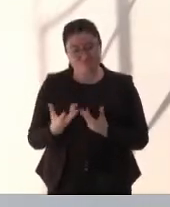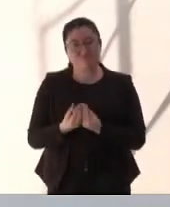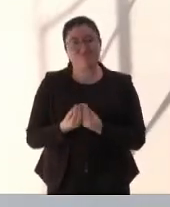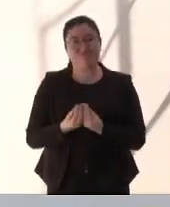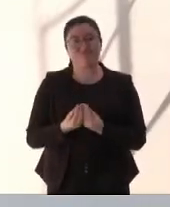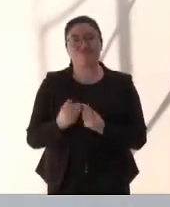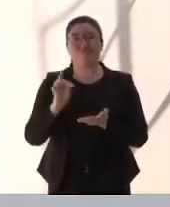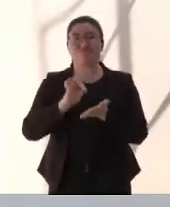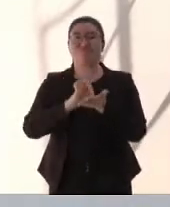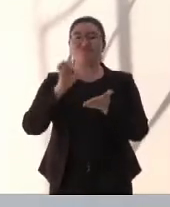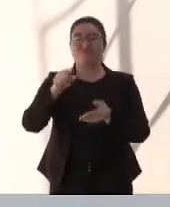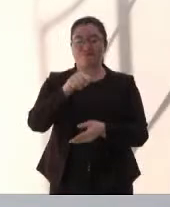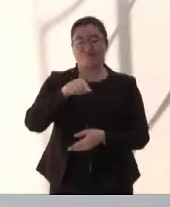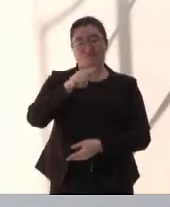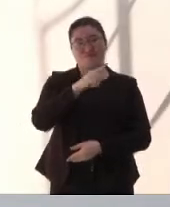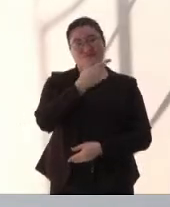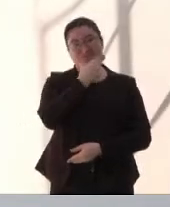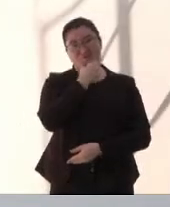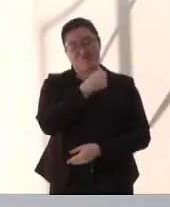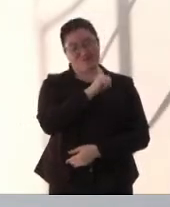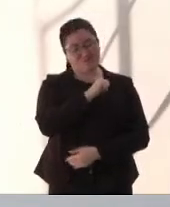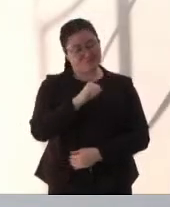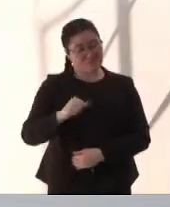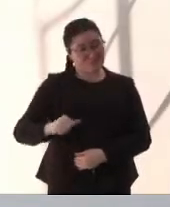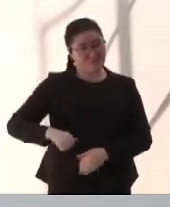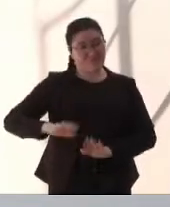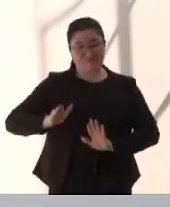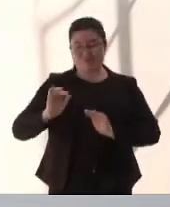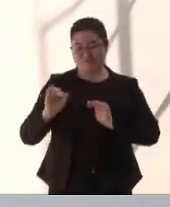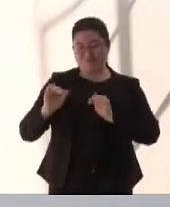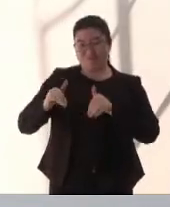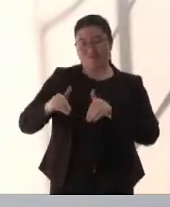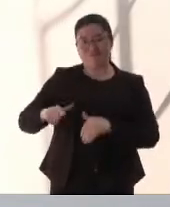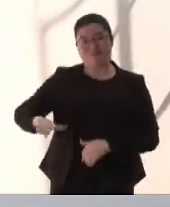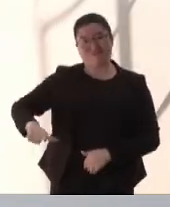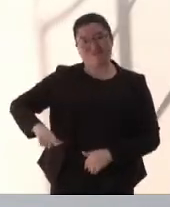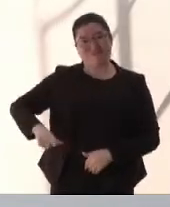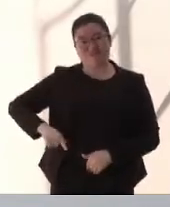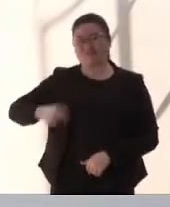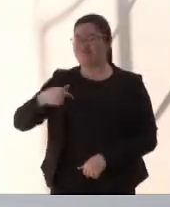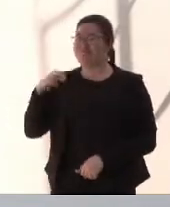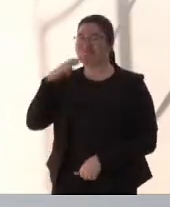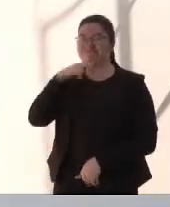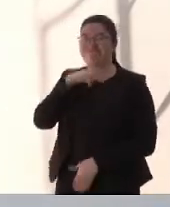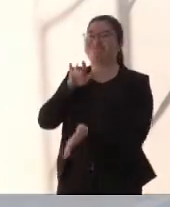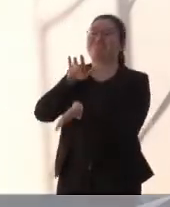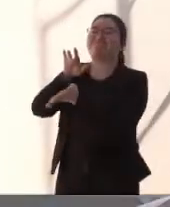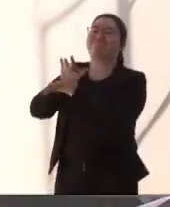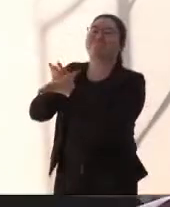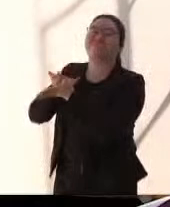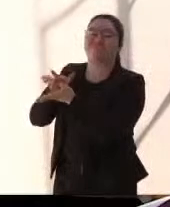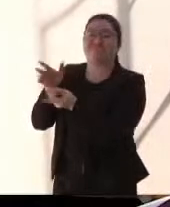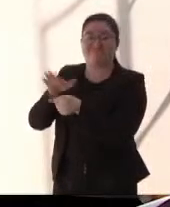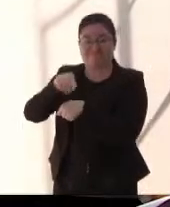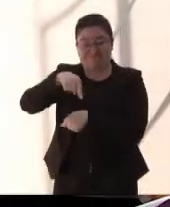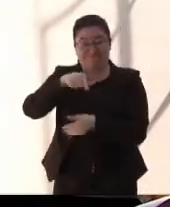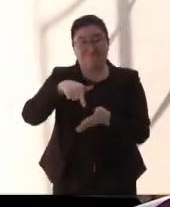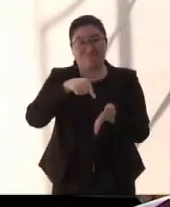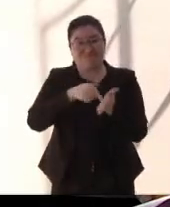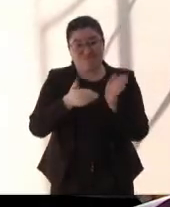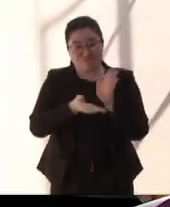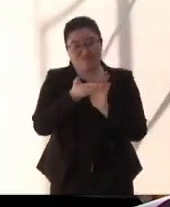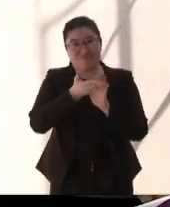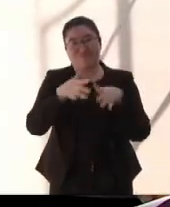al alcalde que recién entrado, le tuve que pedir apoyo inmediatamente porque algo estaba pasando en esta obra,